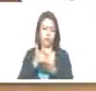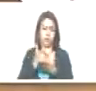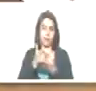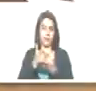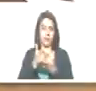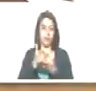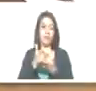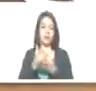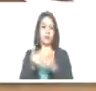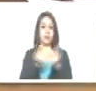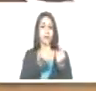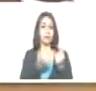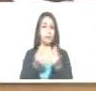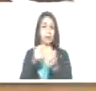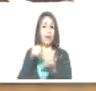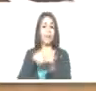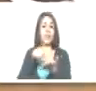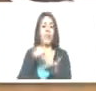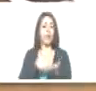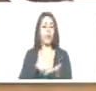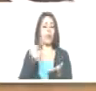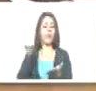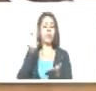refinanció la deuda externa de Venezuela